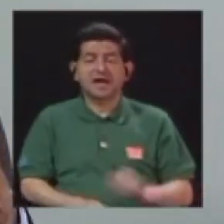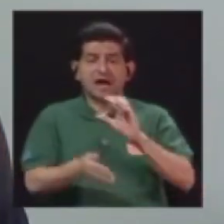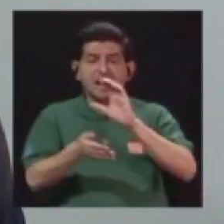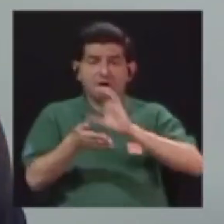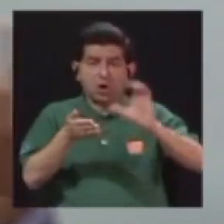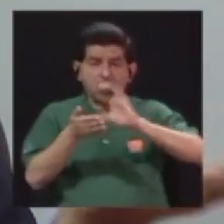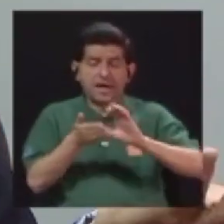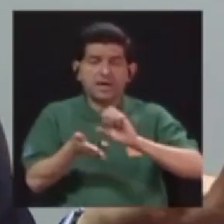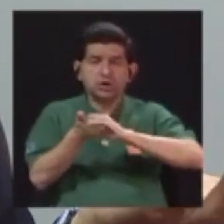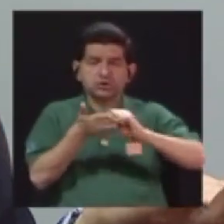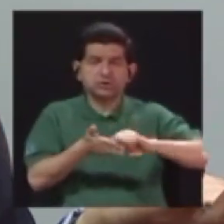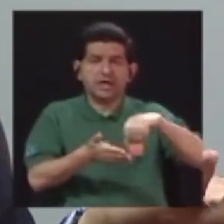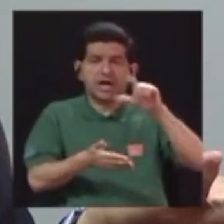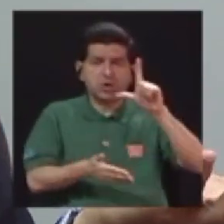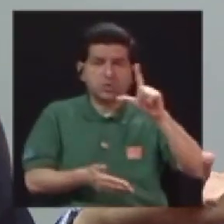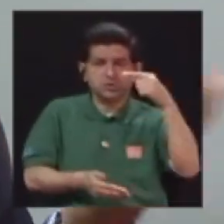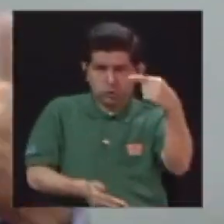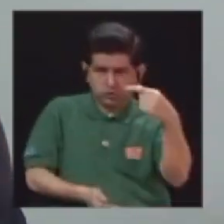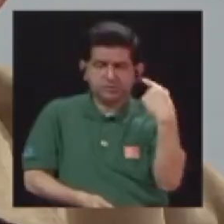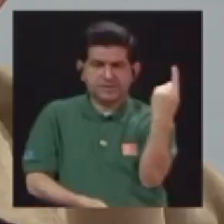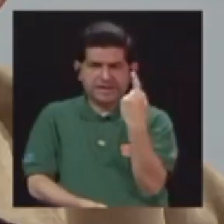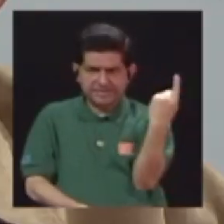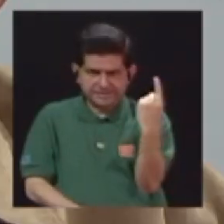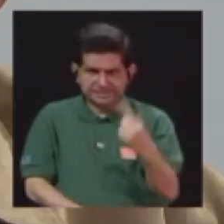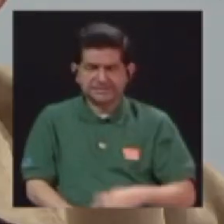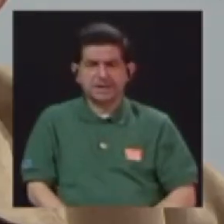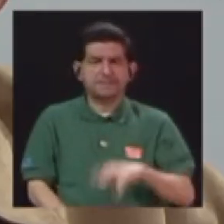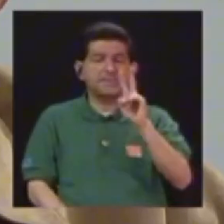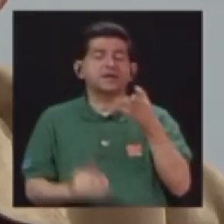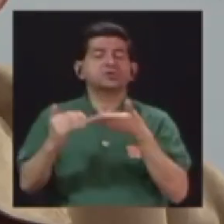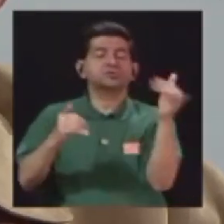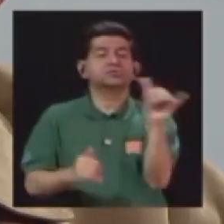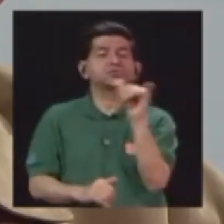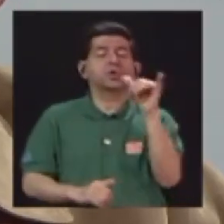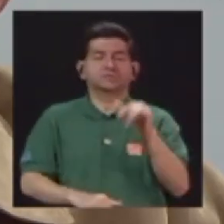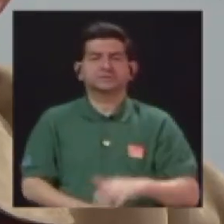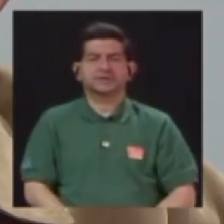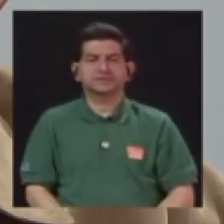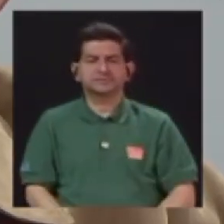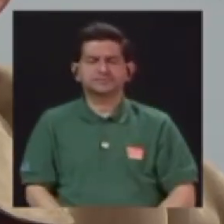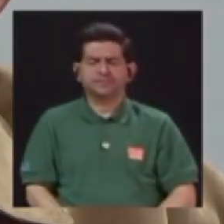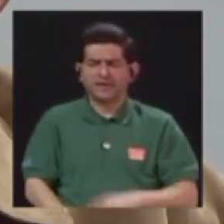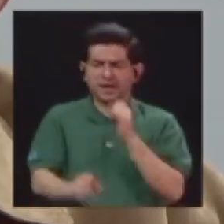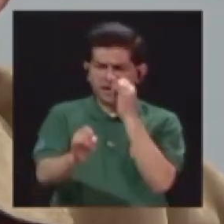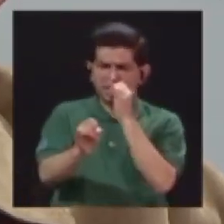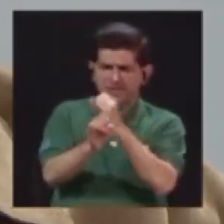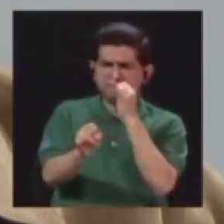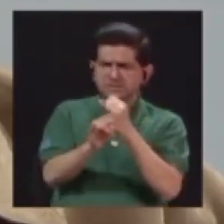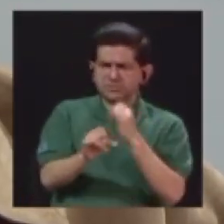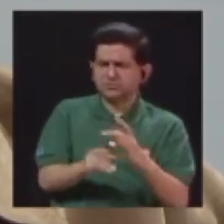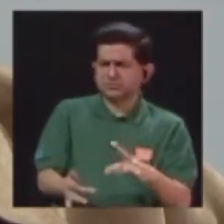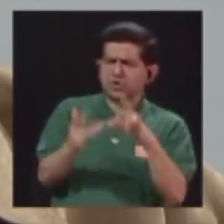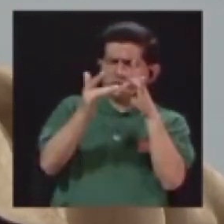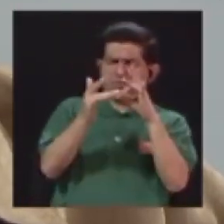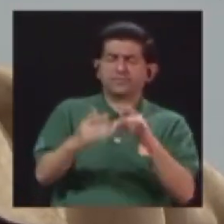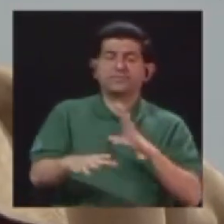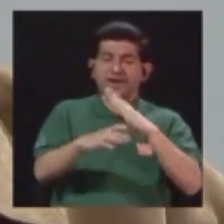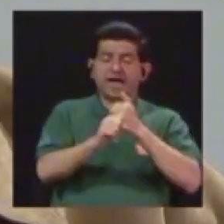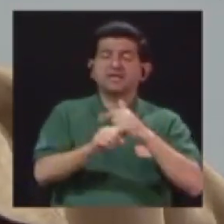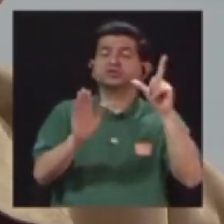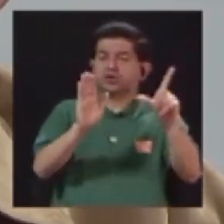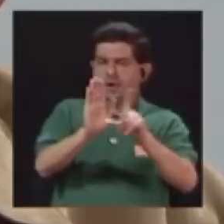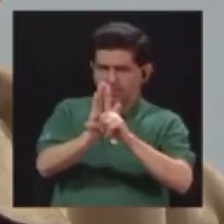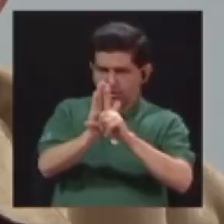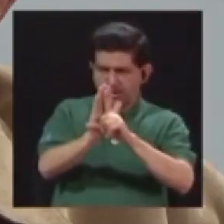Gonzaga entiendo que siempre fue las dos cosas, ¿verdad? Es un ente muy particular porque fue creado por ley.